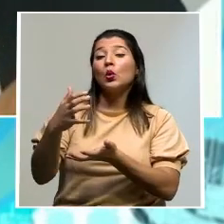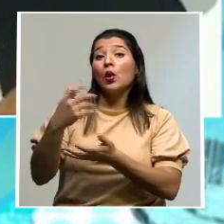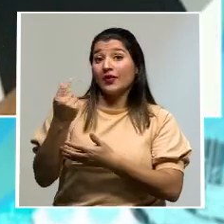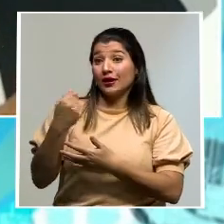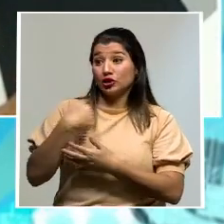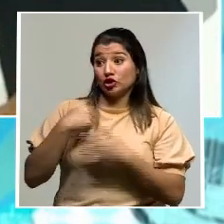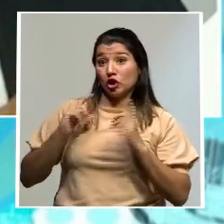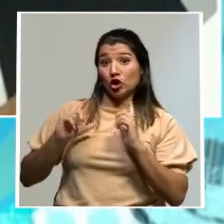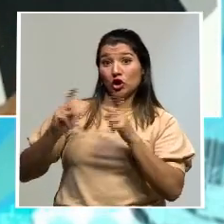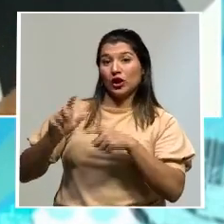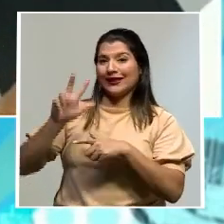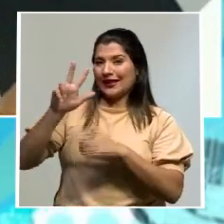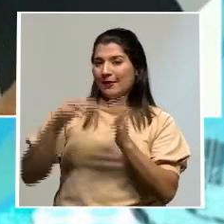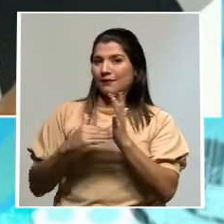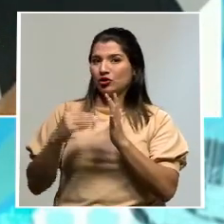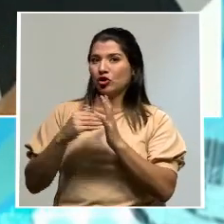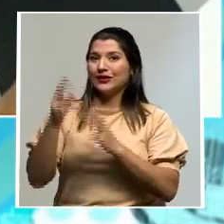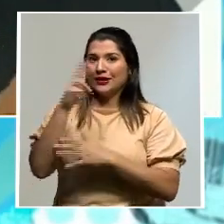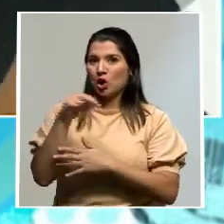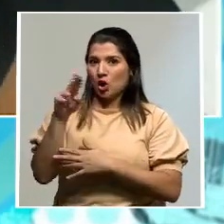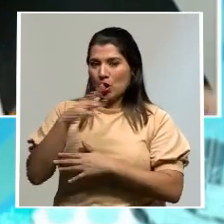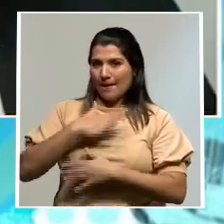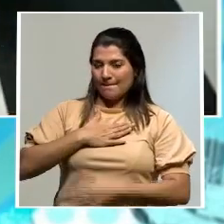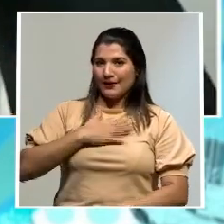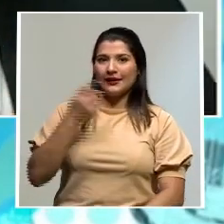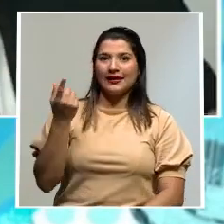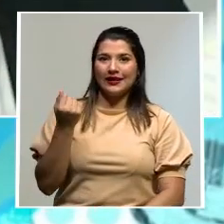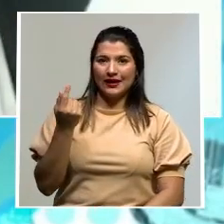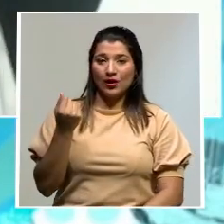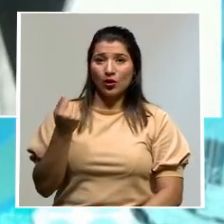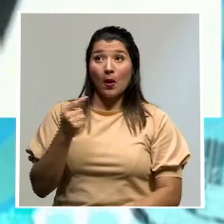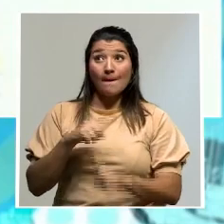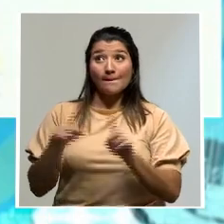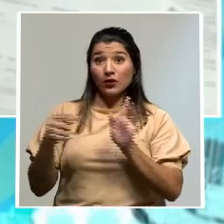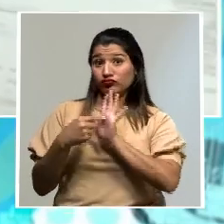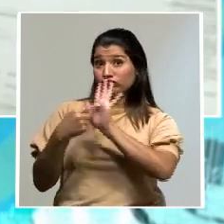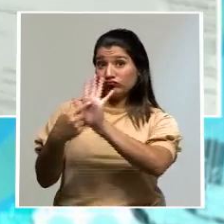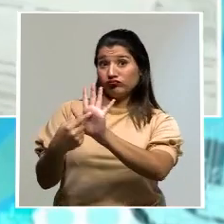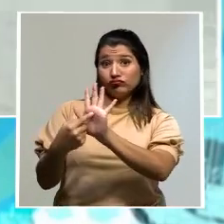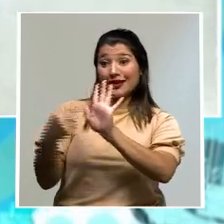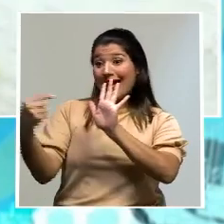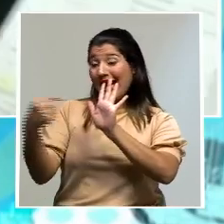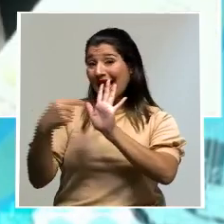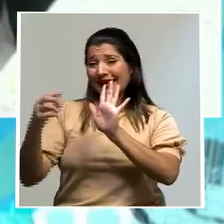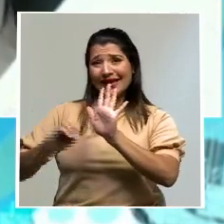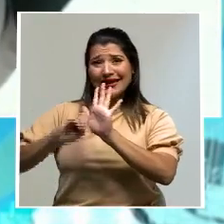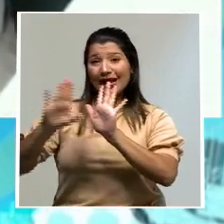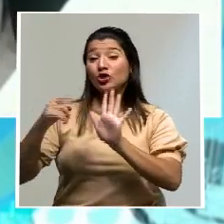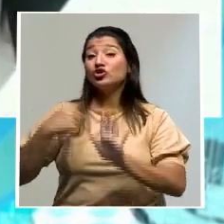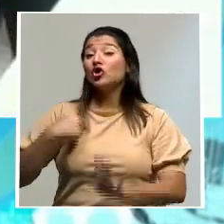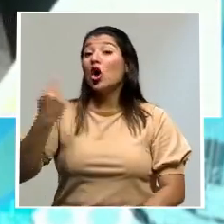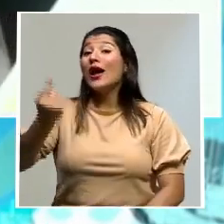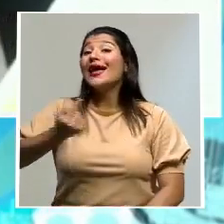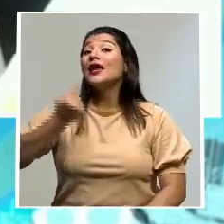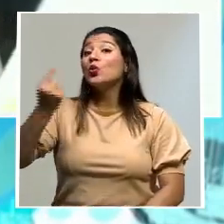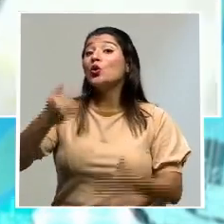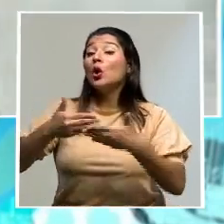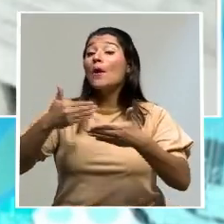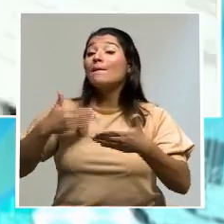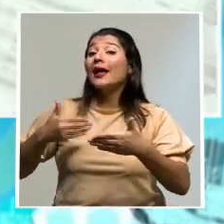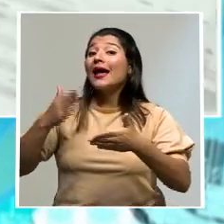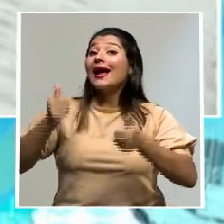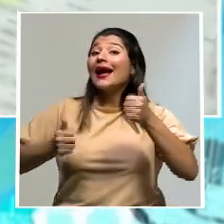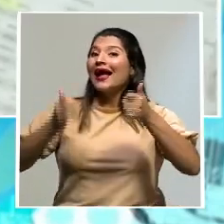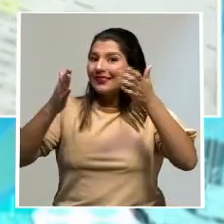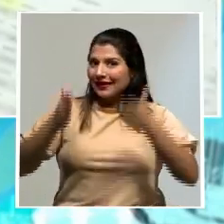3 millones de colones de mis ahorros, de dinero, pero aquí está, con la claridad y la transparencia. Fui el único candidato, precandidato de Liberación,